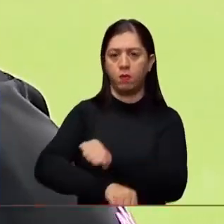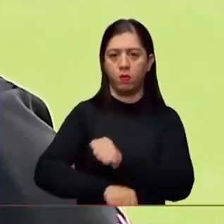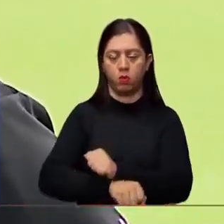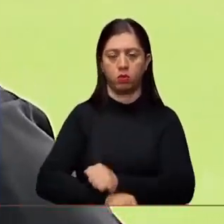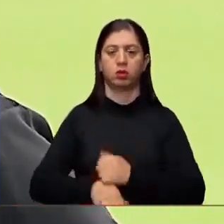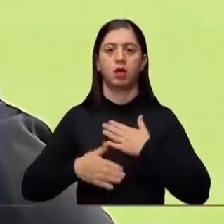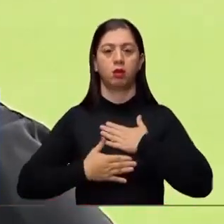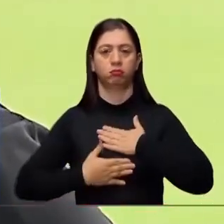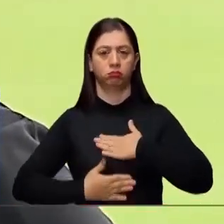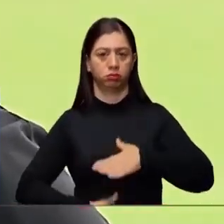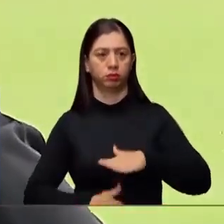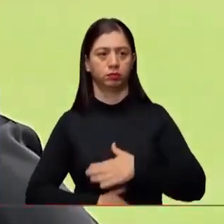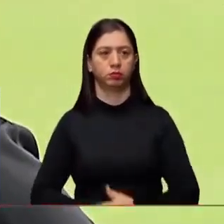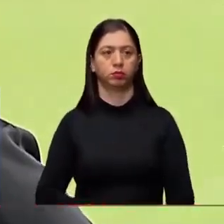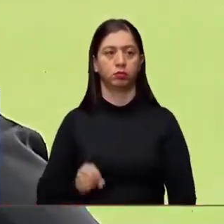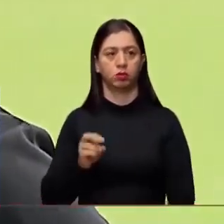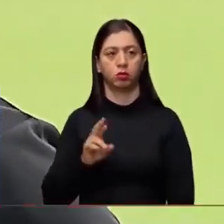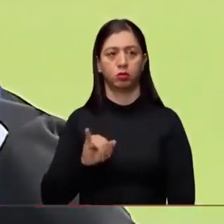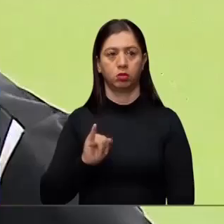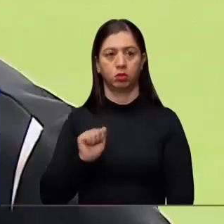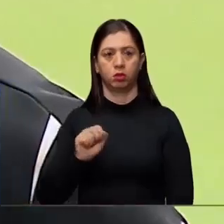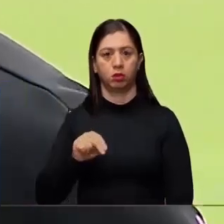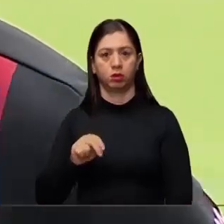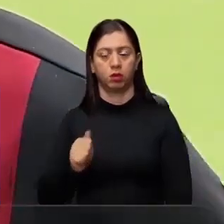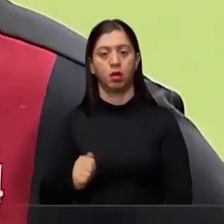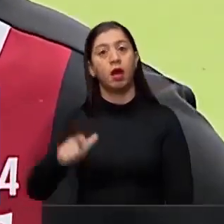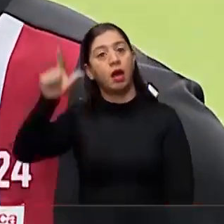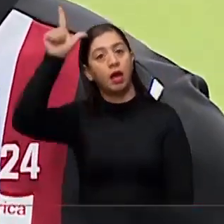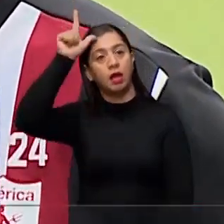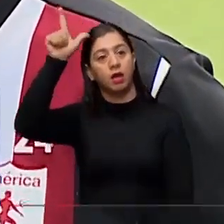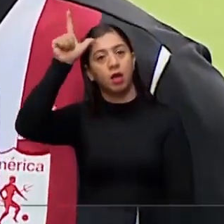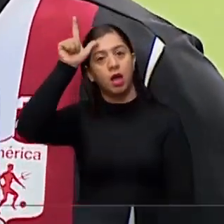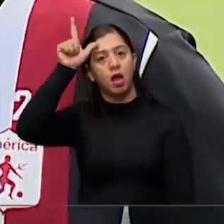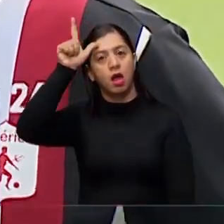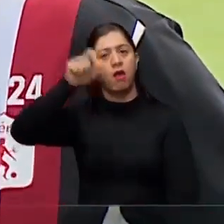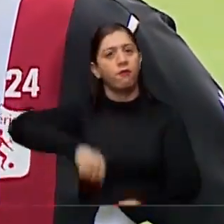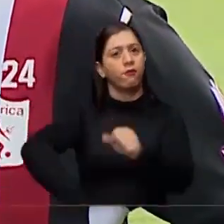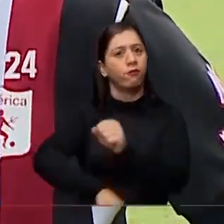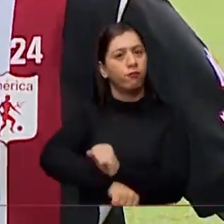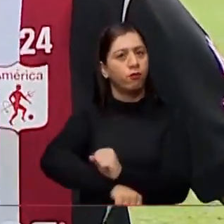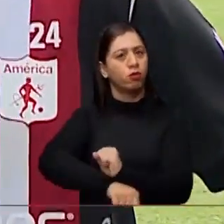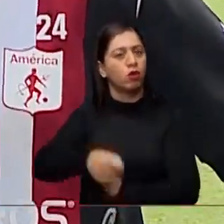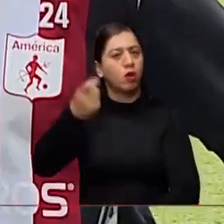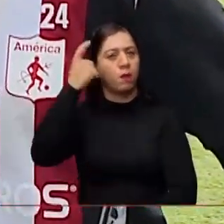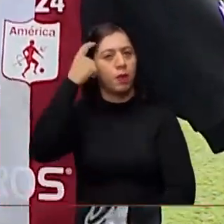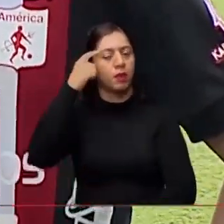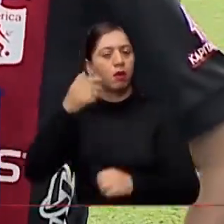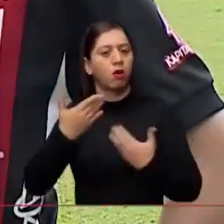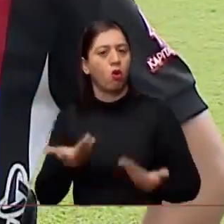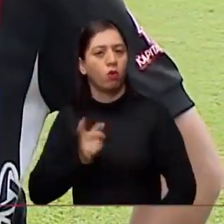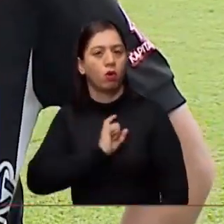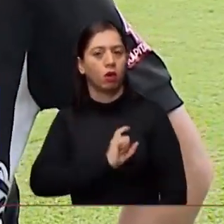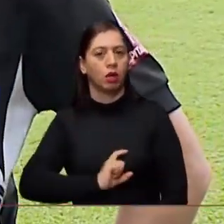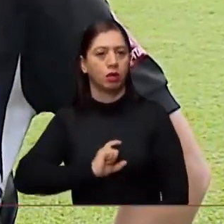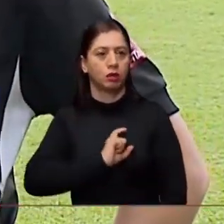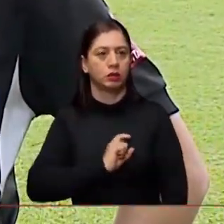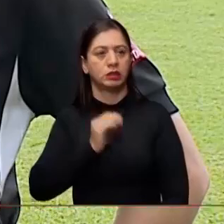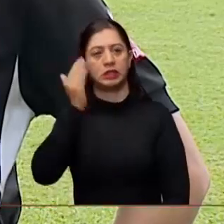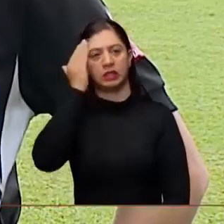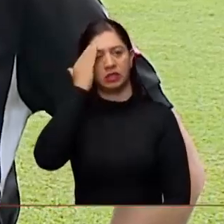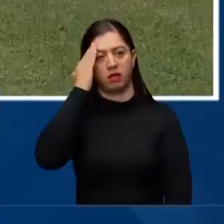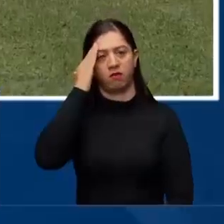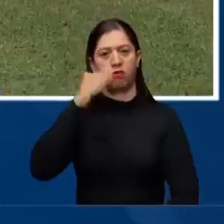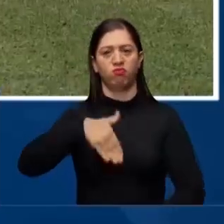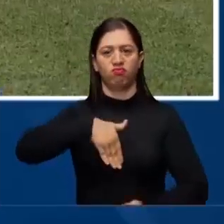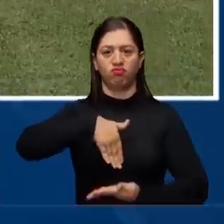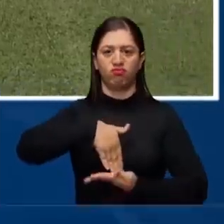más tranquilas. Oriana, ¿qué caracteriza a este América de Cali en lo futbolístico y en lo mental? Sabemos que somos un equipo